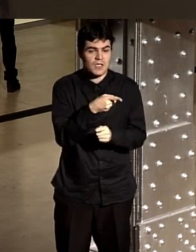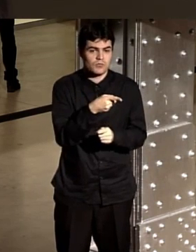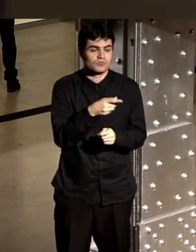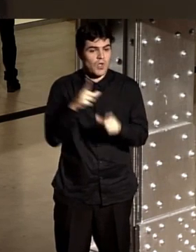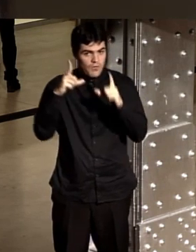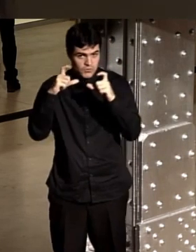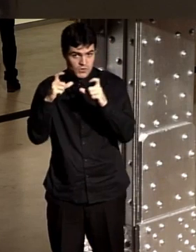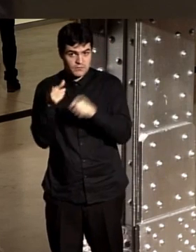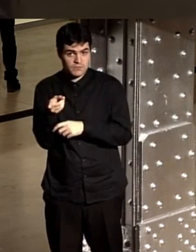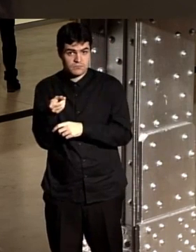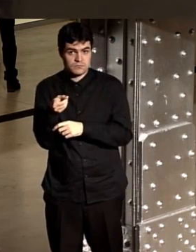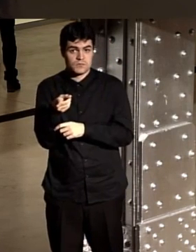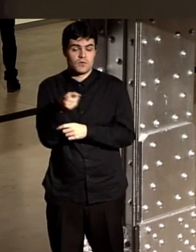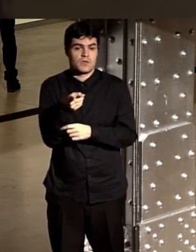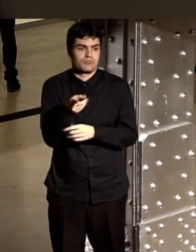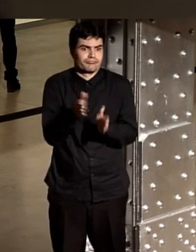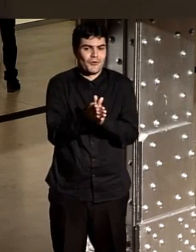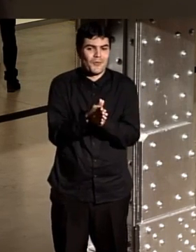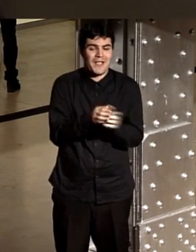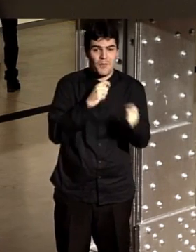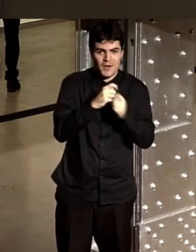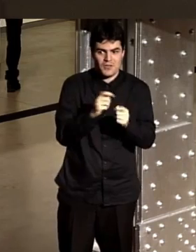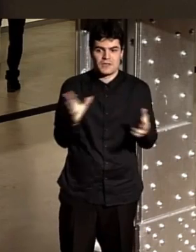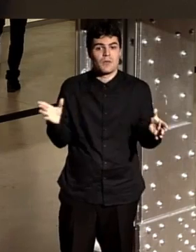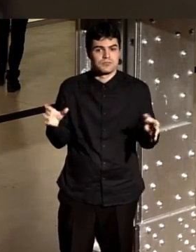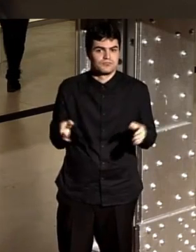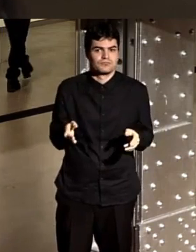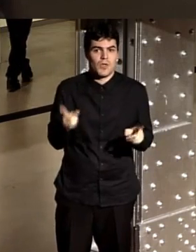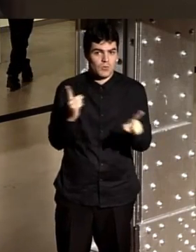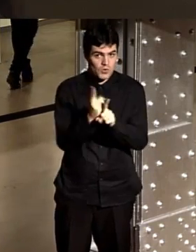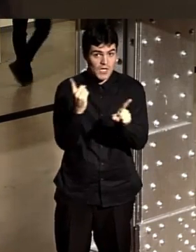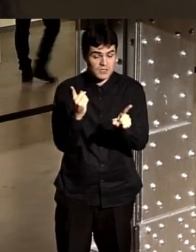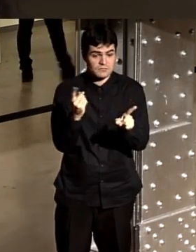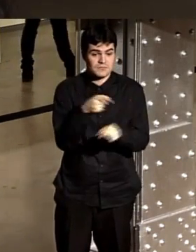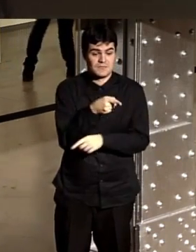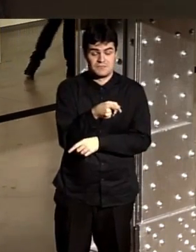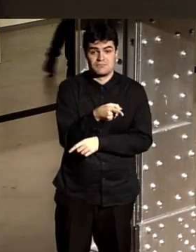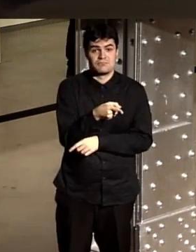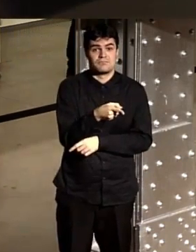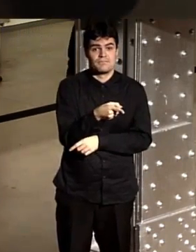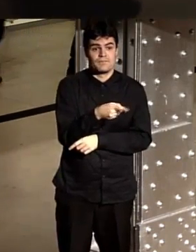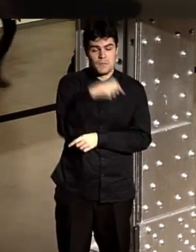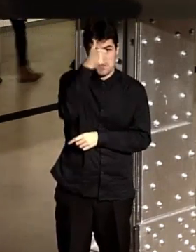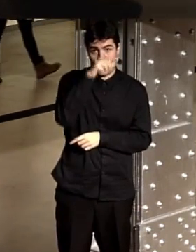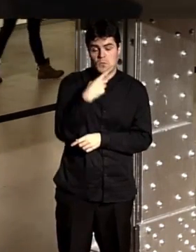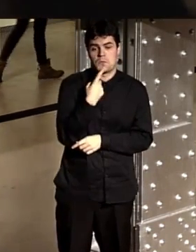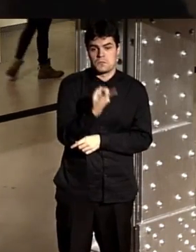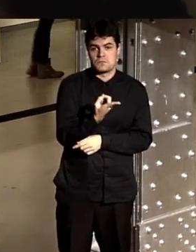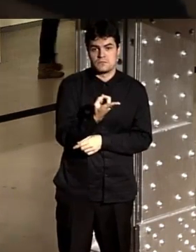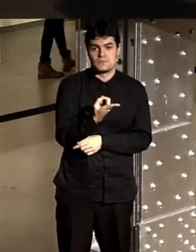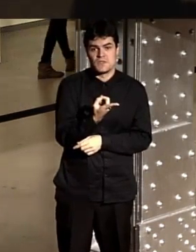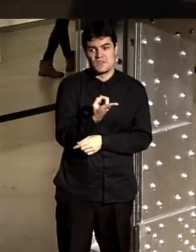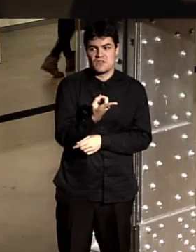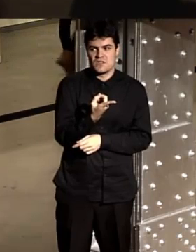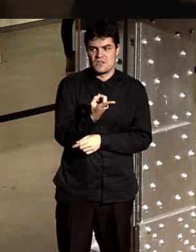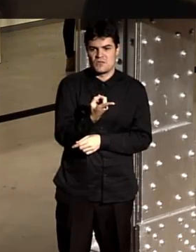fotógrafa y se tiene que encontrar allí con su compañero periodista. Y cuando llega, el compañero periodista, pues como que la